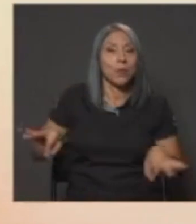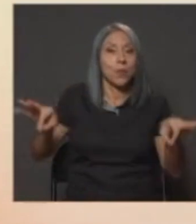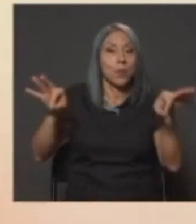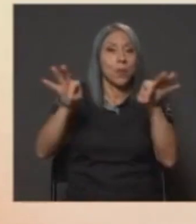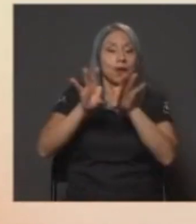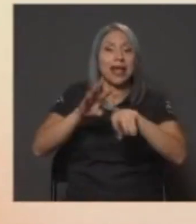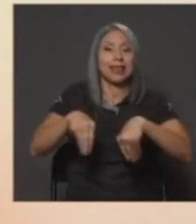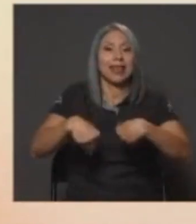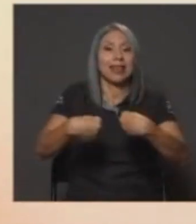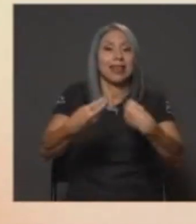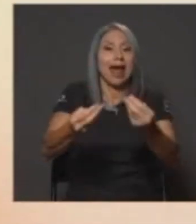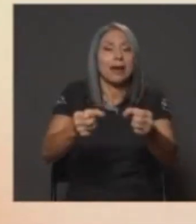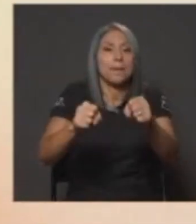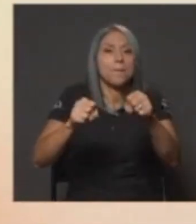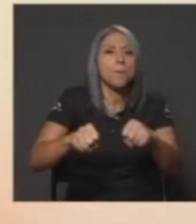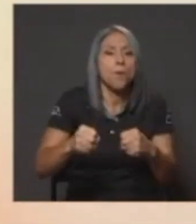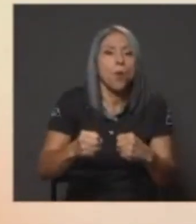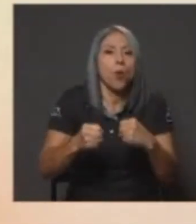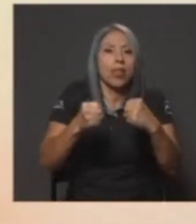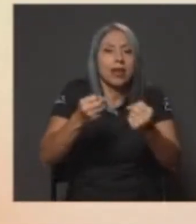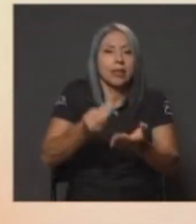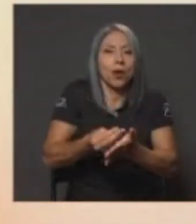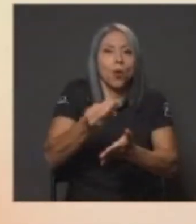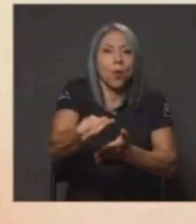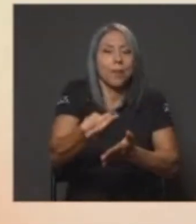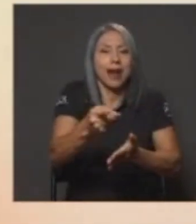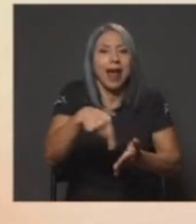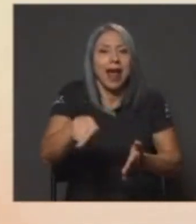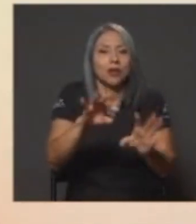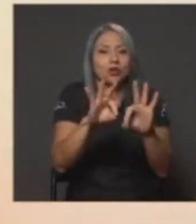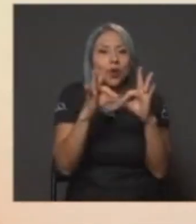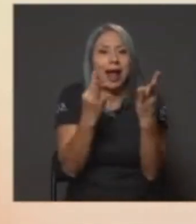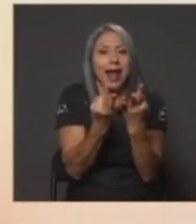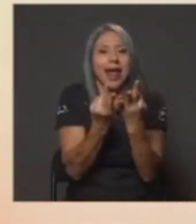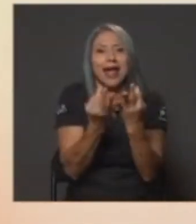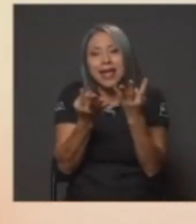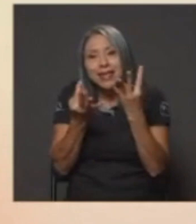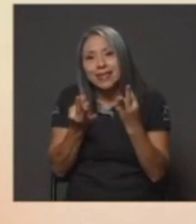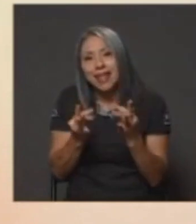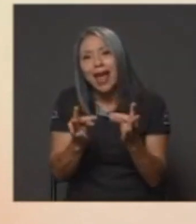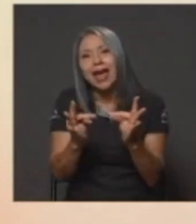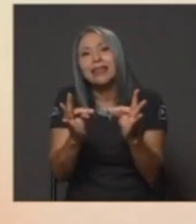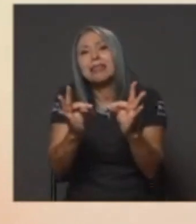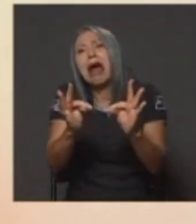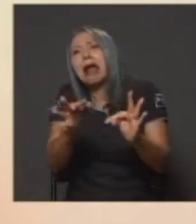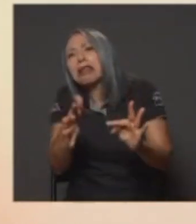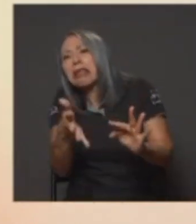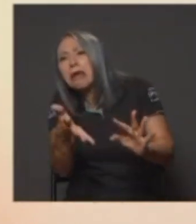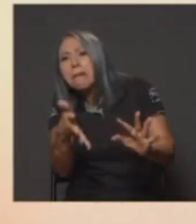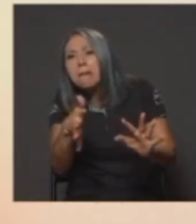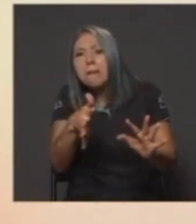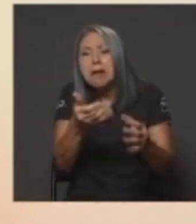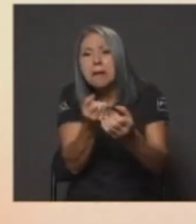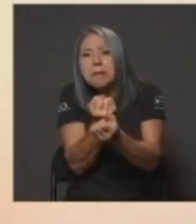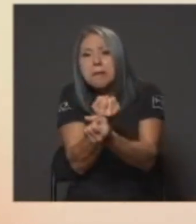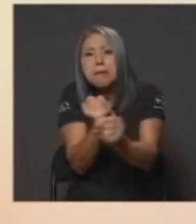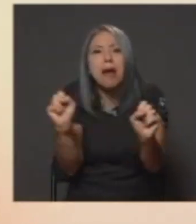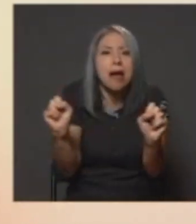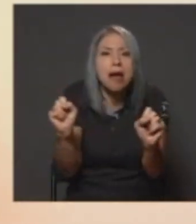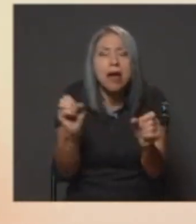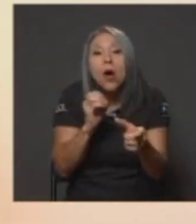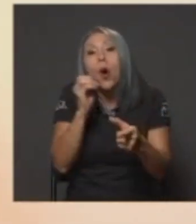dar poder de compra a los hogares, y entonces y tratar de medio rescatar o permitir un poco de